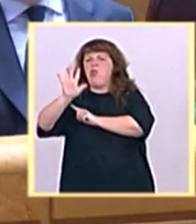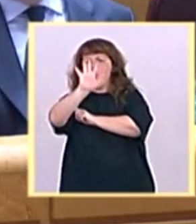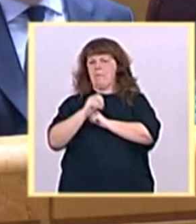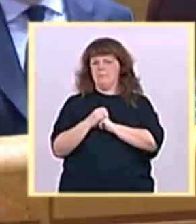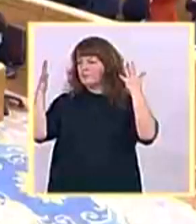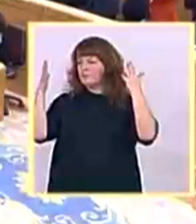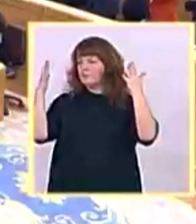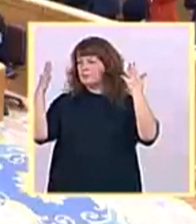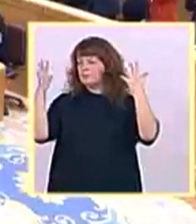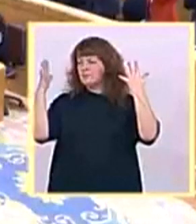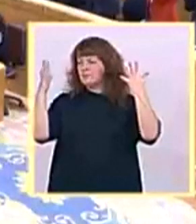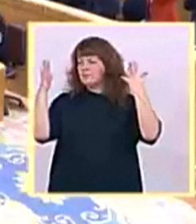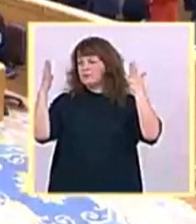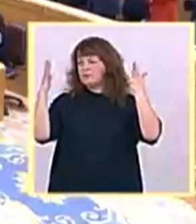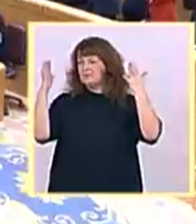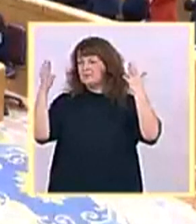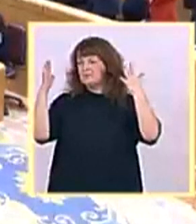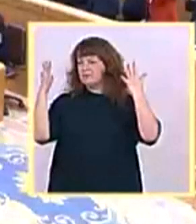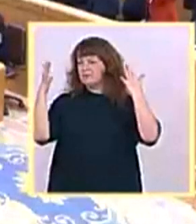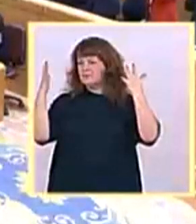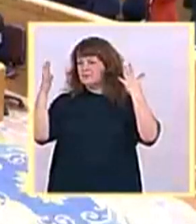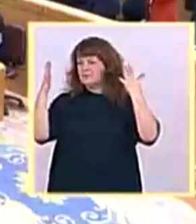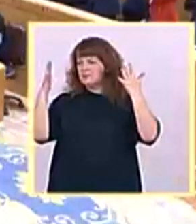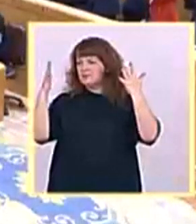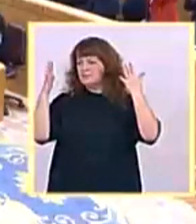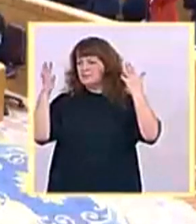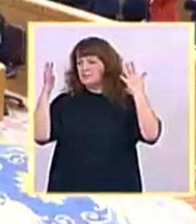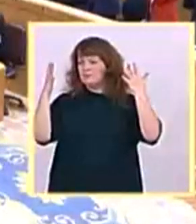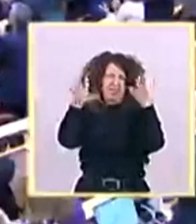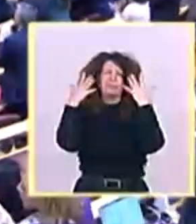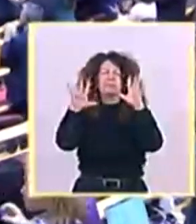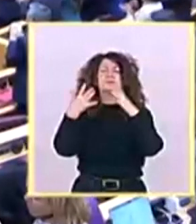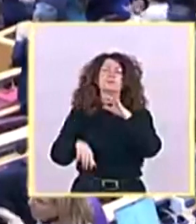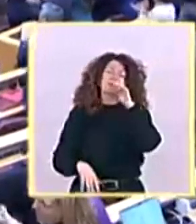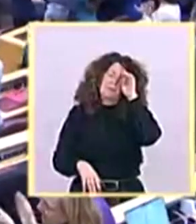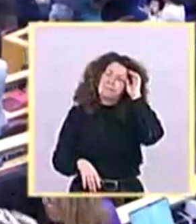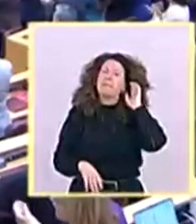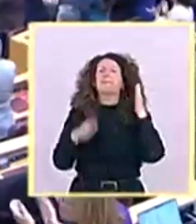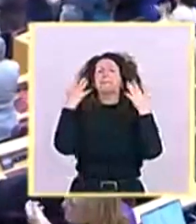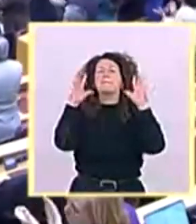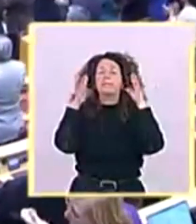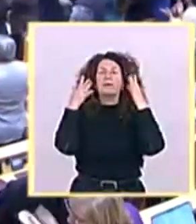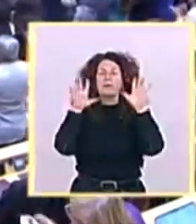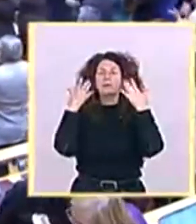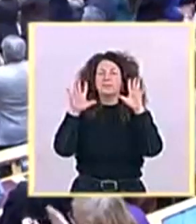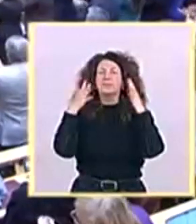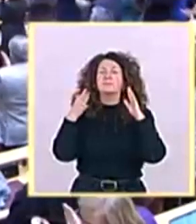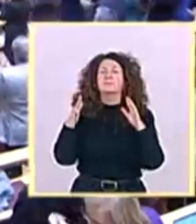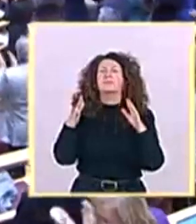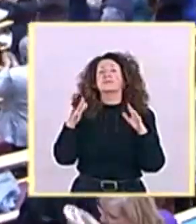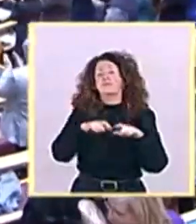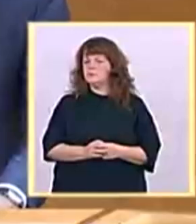y los sindicatos pretendían que aumentara hasta los 1.100. Aún así, representantes de trabajadores se congratularon por el anuncio.